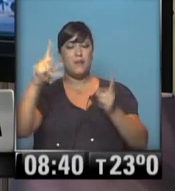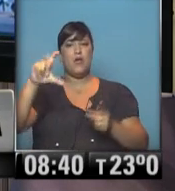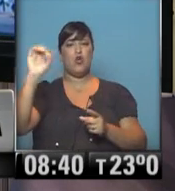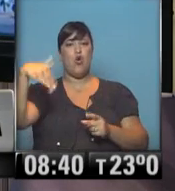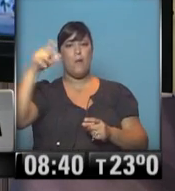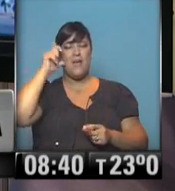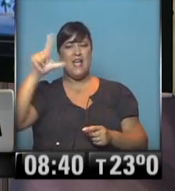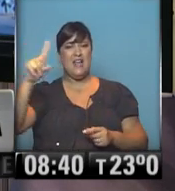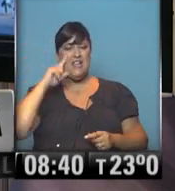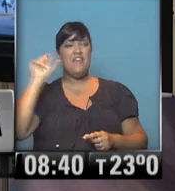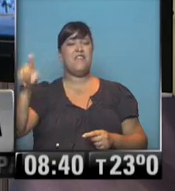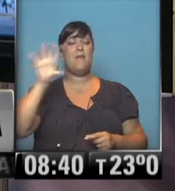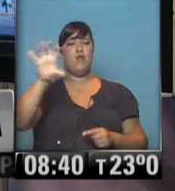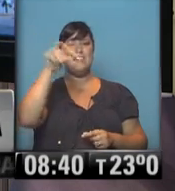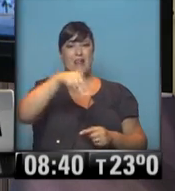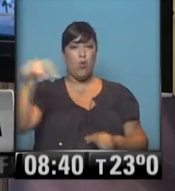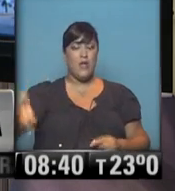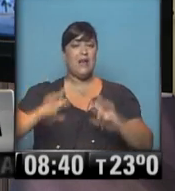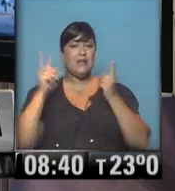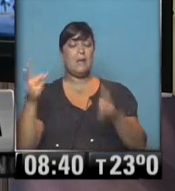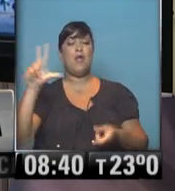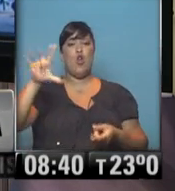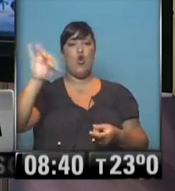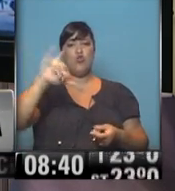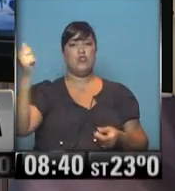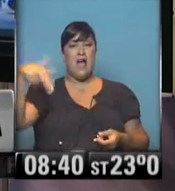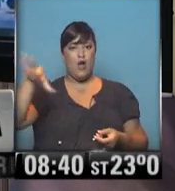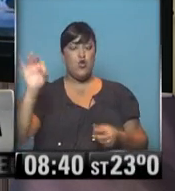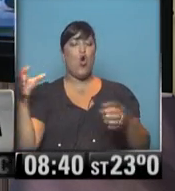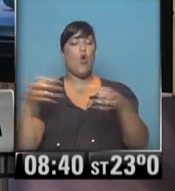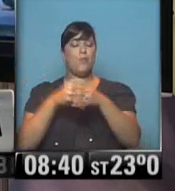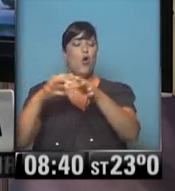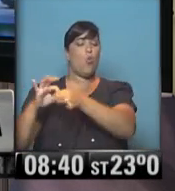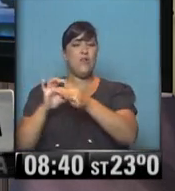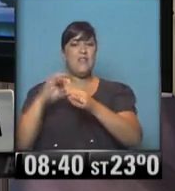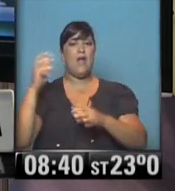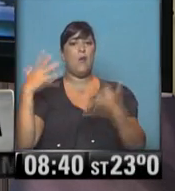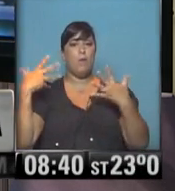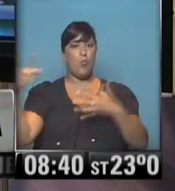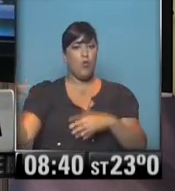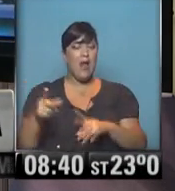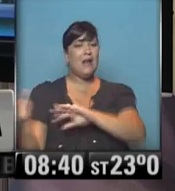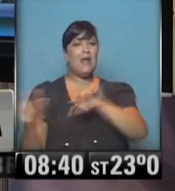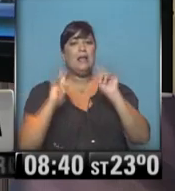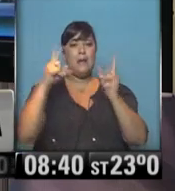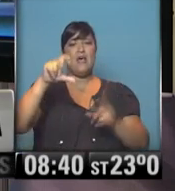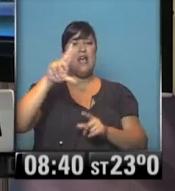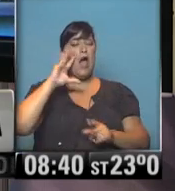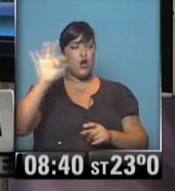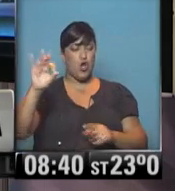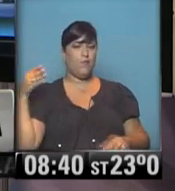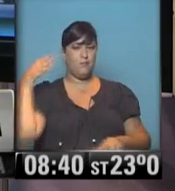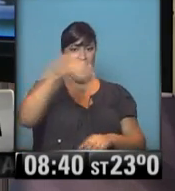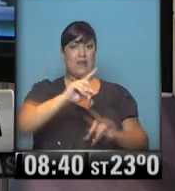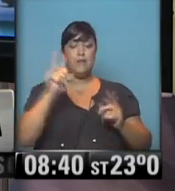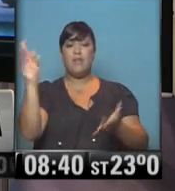movimiento popular neuquino va a estar Claudio Lozano de unidad popular y va a estar la diputada nacional Elisa Carr no van a estar